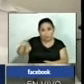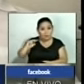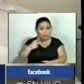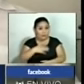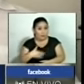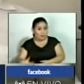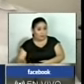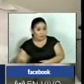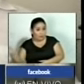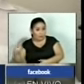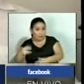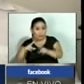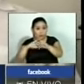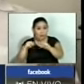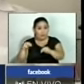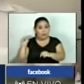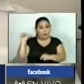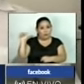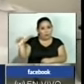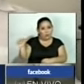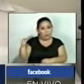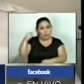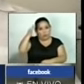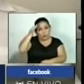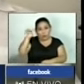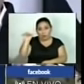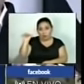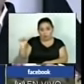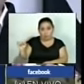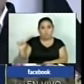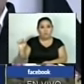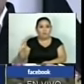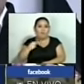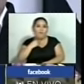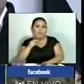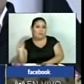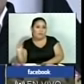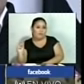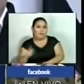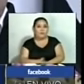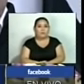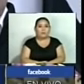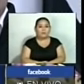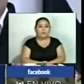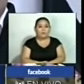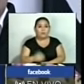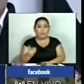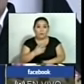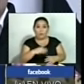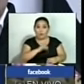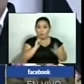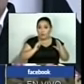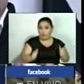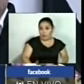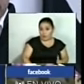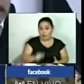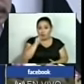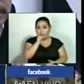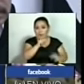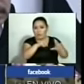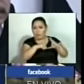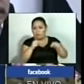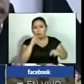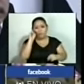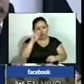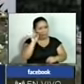de Nicaragua, que es parece la única voz autorizada. El gobierno del presidente Daniel Ortega insiste en que respeta